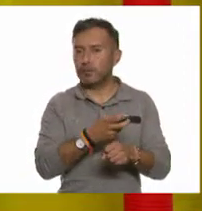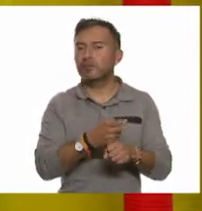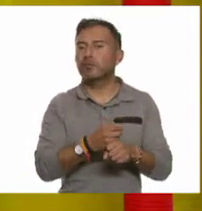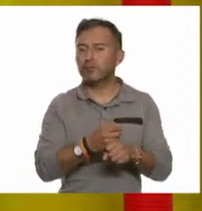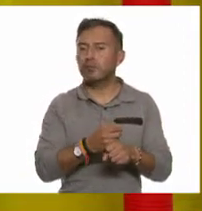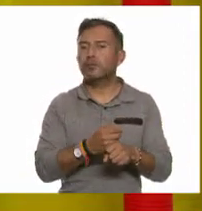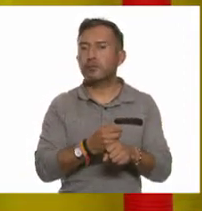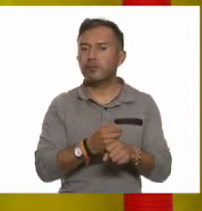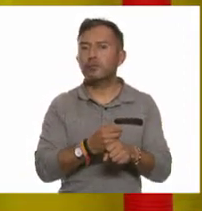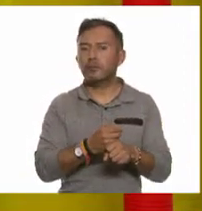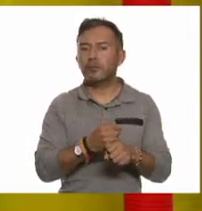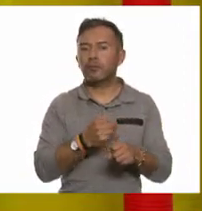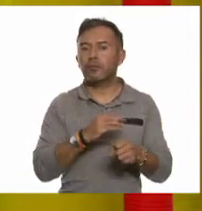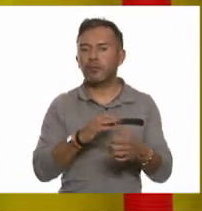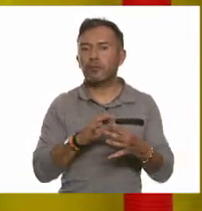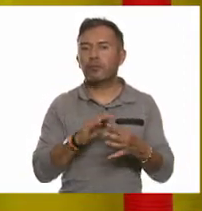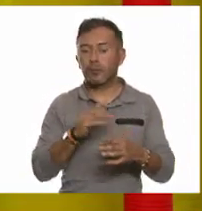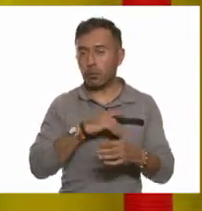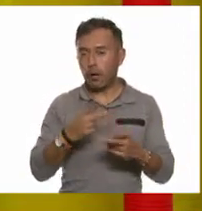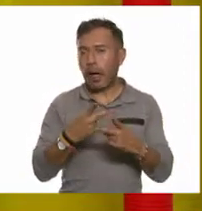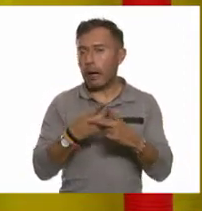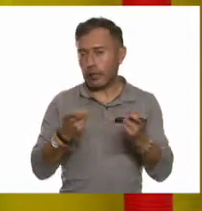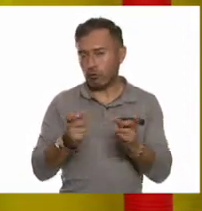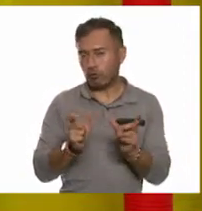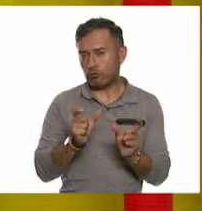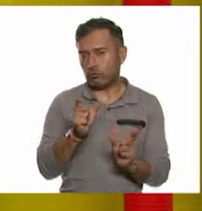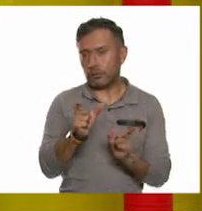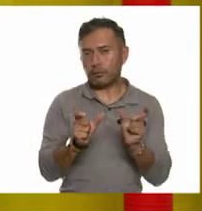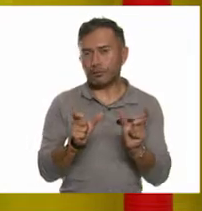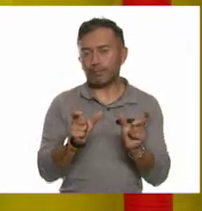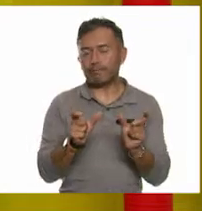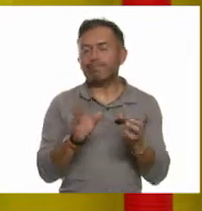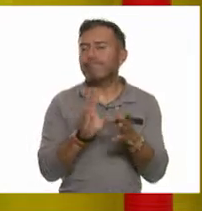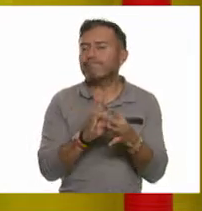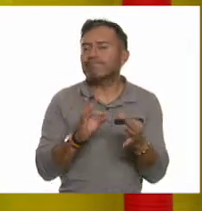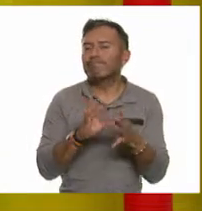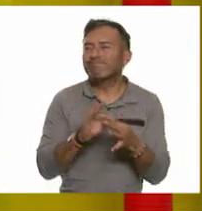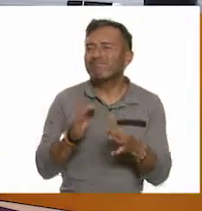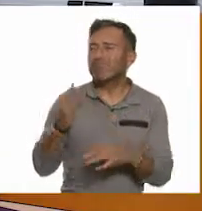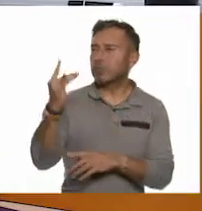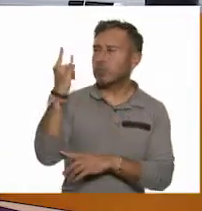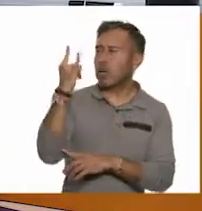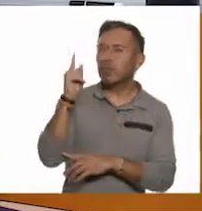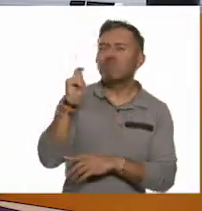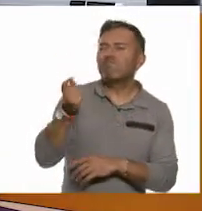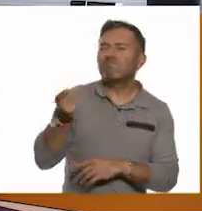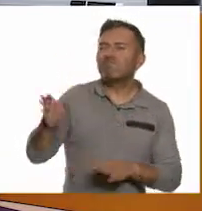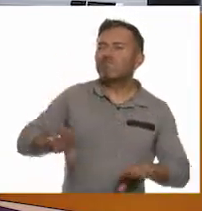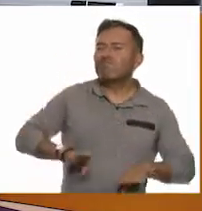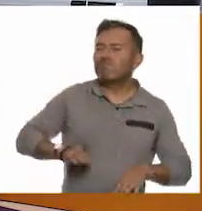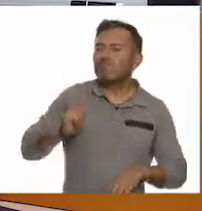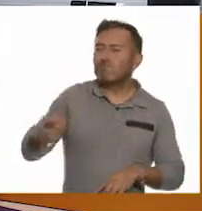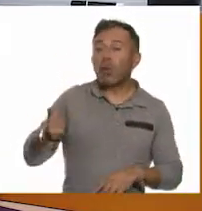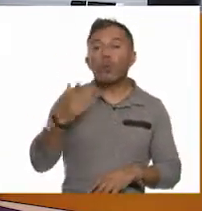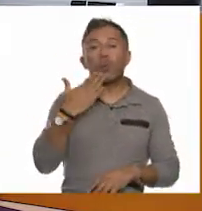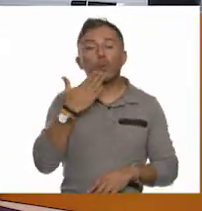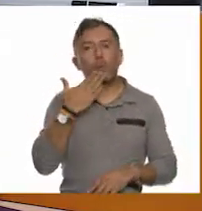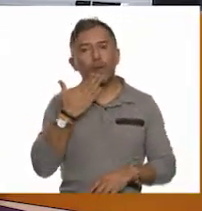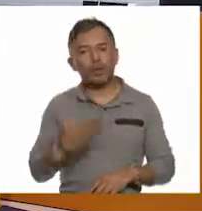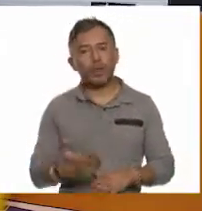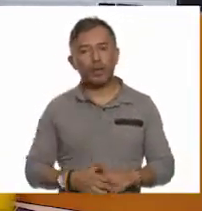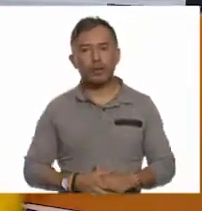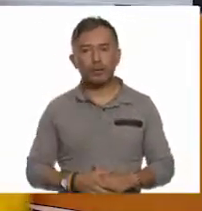elementos y también vimos adjetivos que nos dicen cómo es el gigante. Ah, muy bien. ¿Cómo